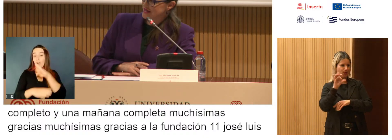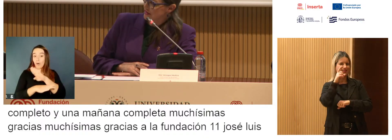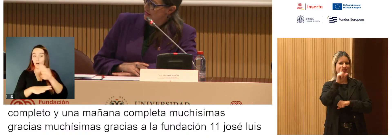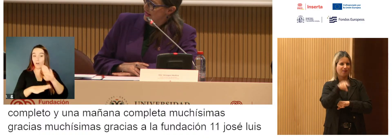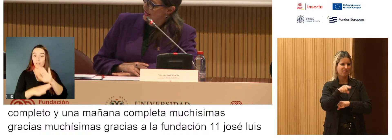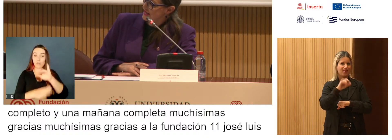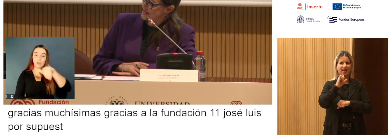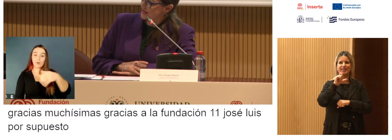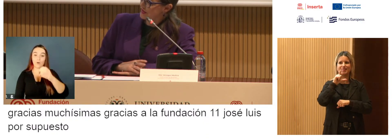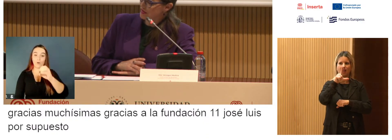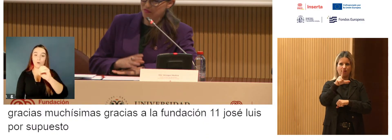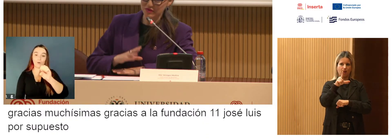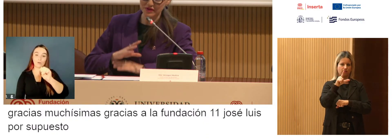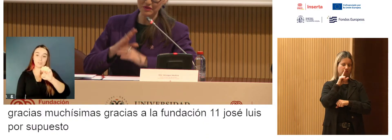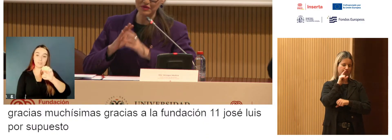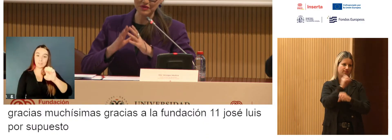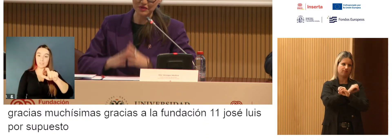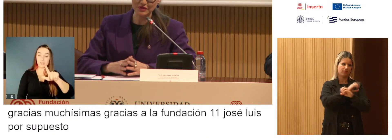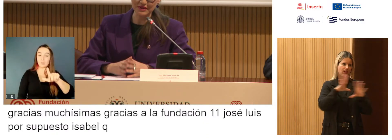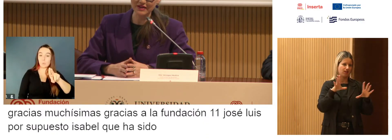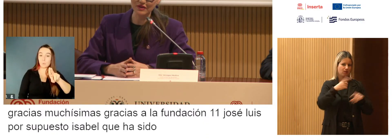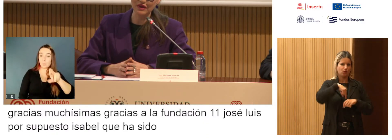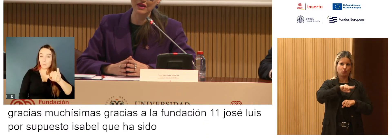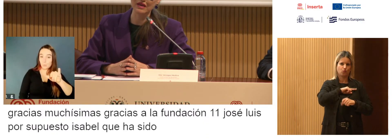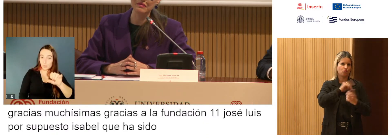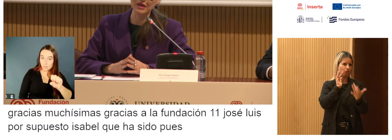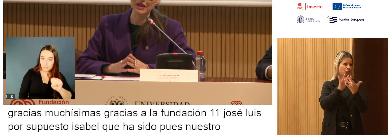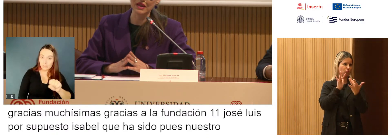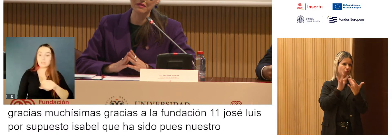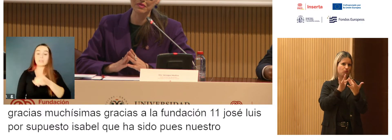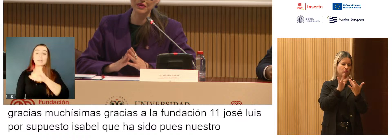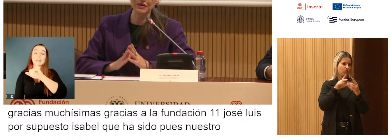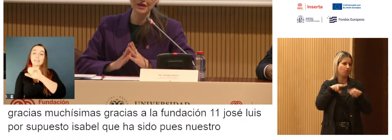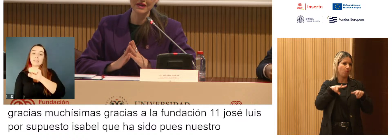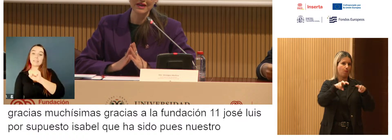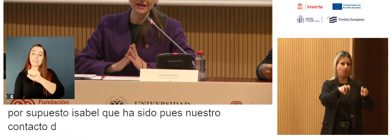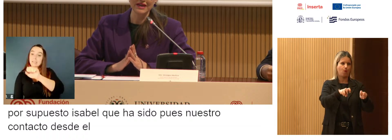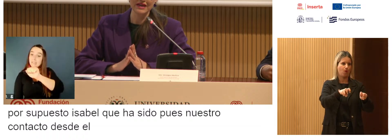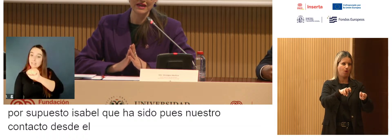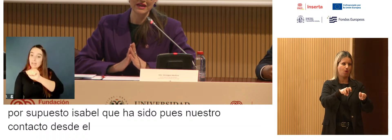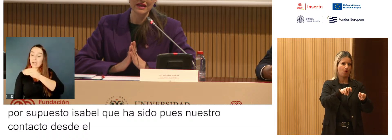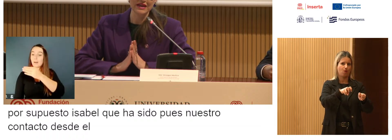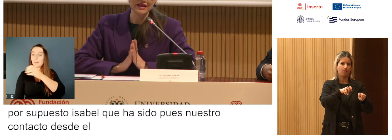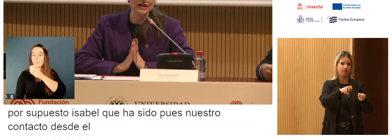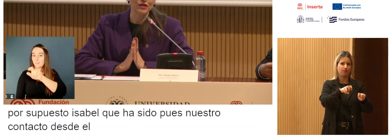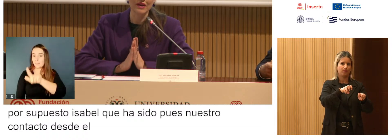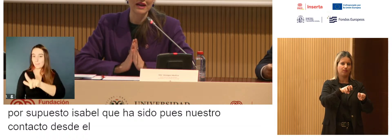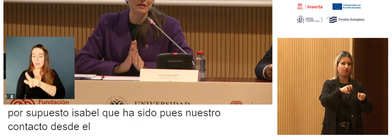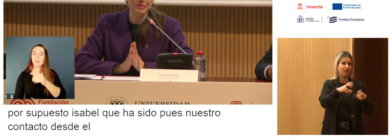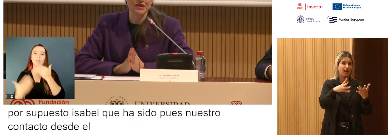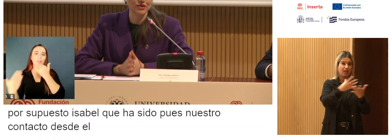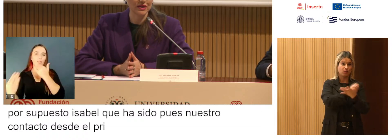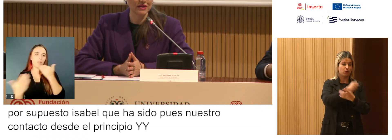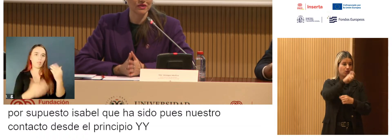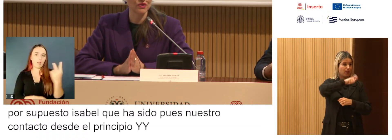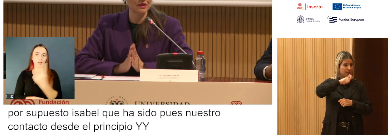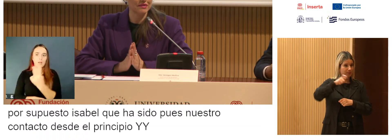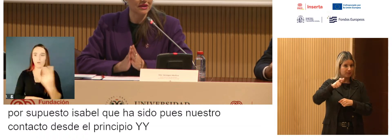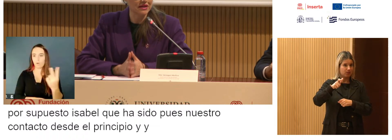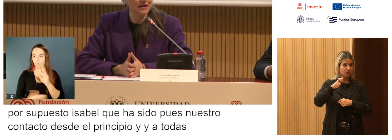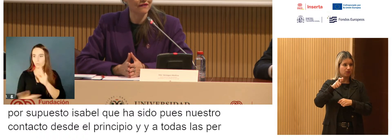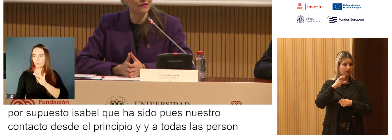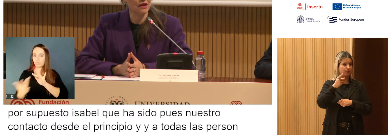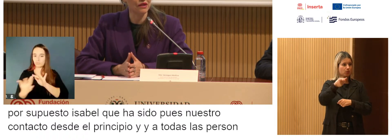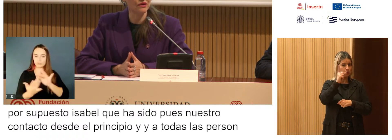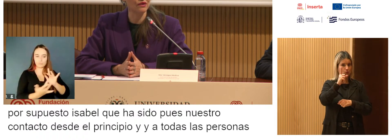supuesto Isabel, que ha sido pues nuestro contacto desde el principio, y a todas las personas, no